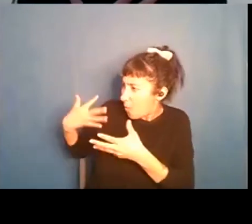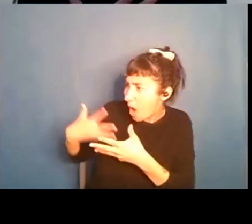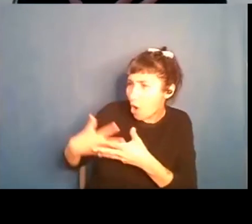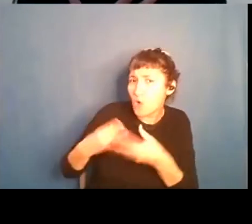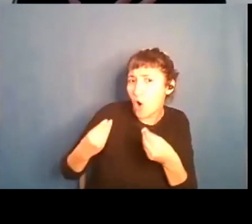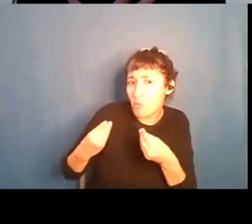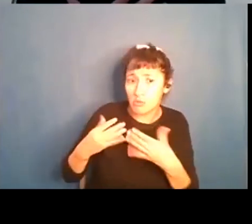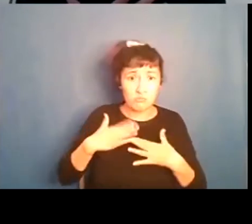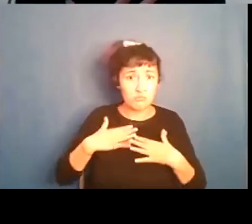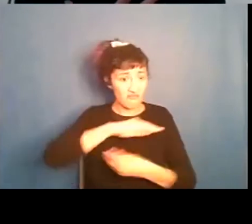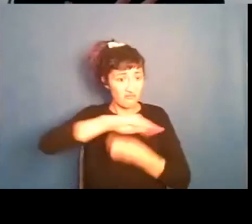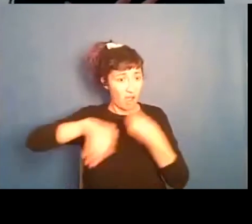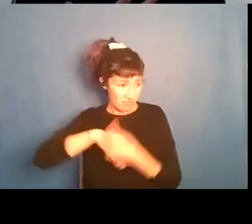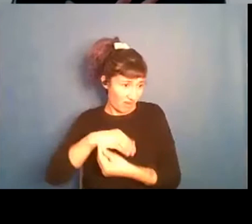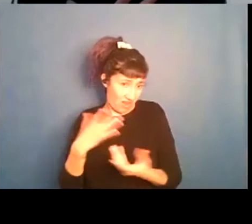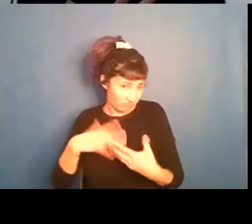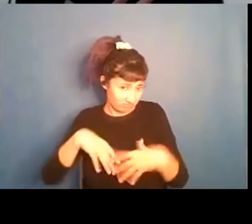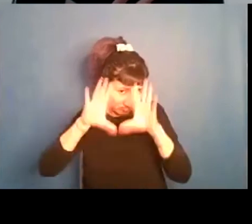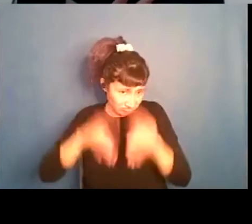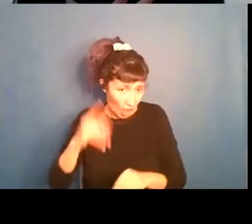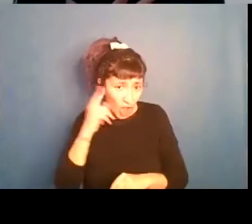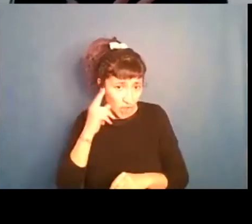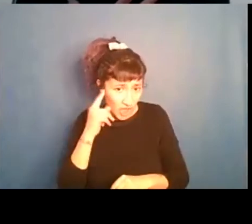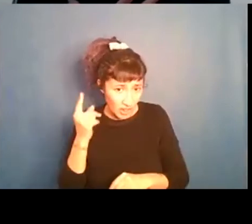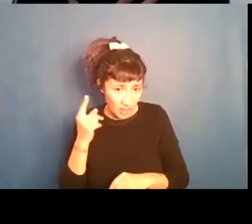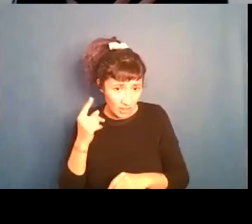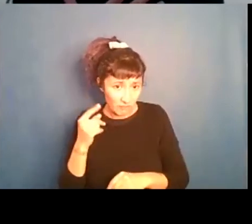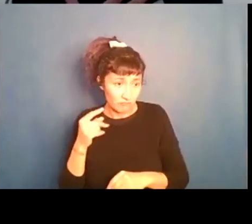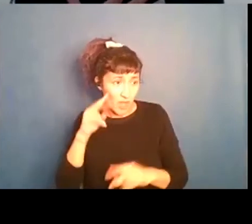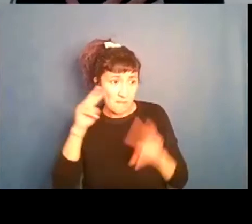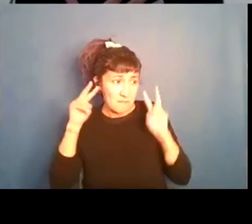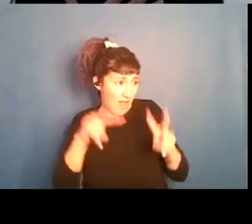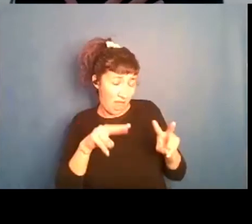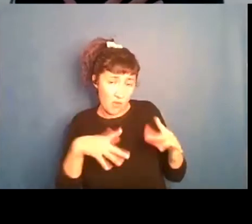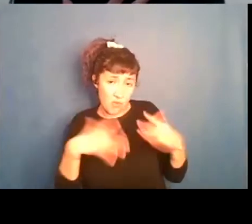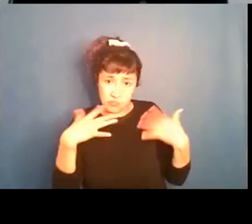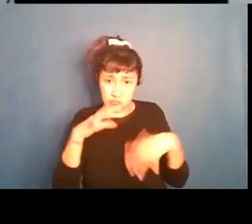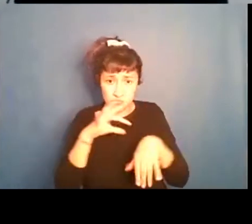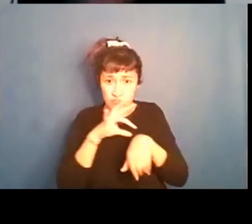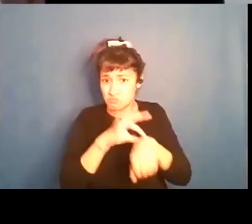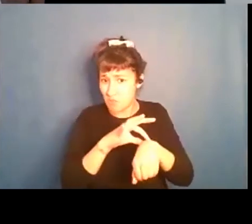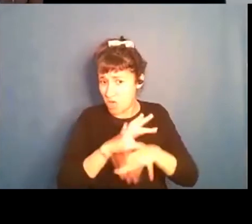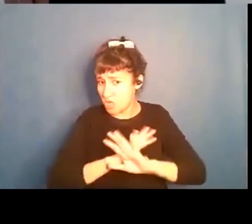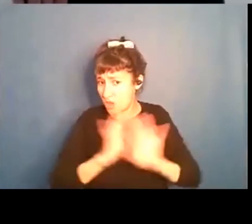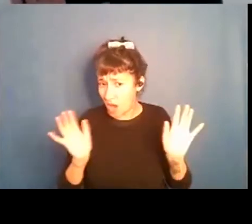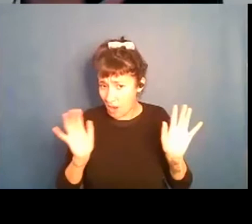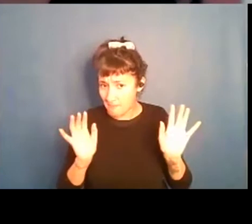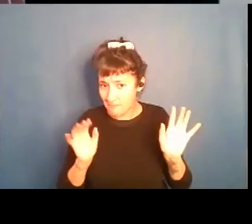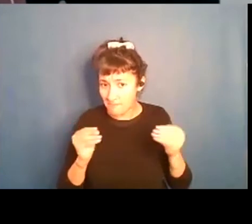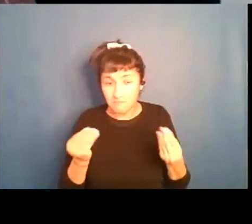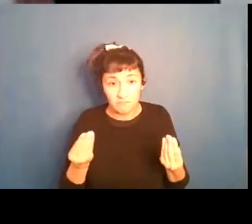todos oyentes, con una mirada muy fervor médica, muy fervor, donde la